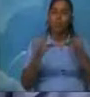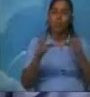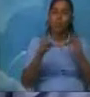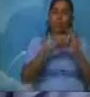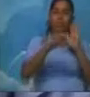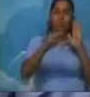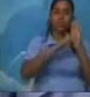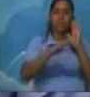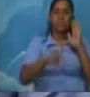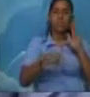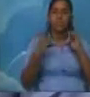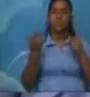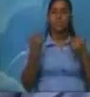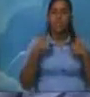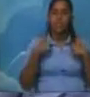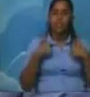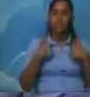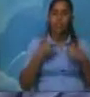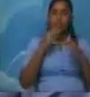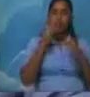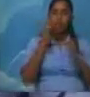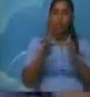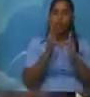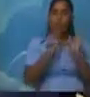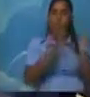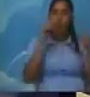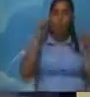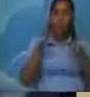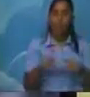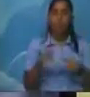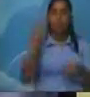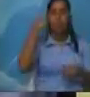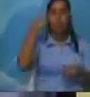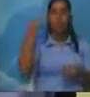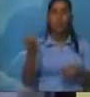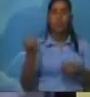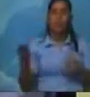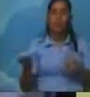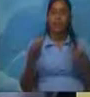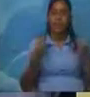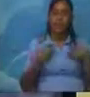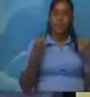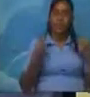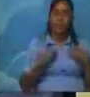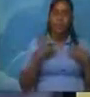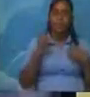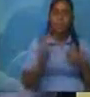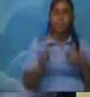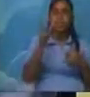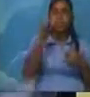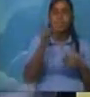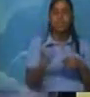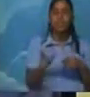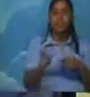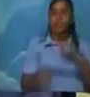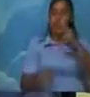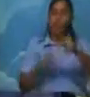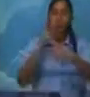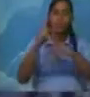mandamiento que yo Te ordeno hoy para que viváis y seáis